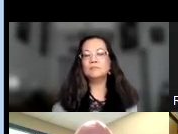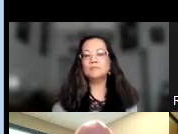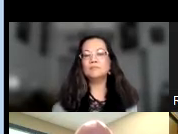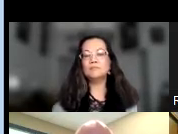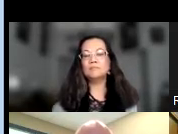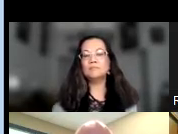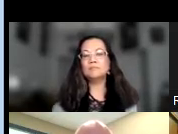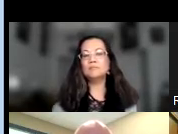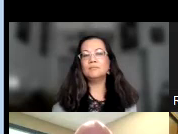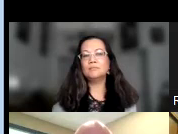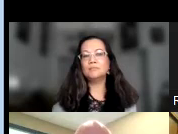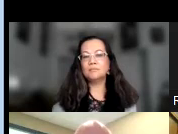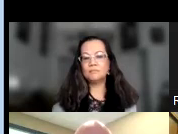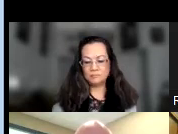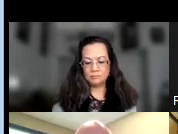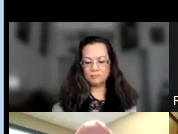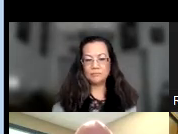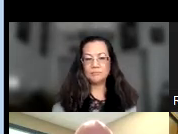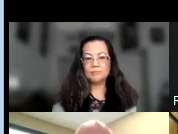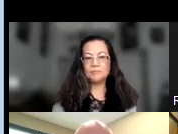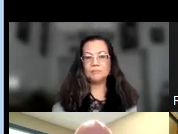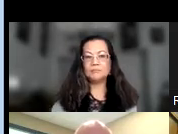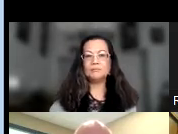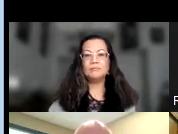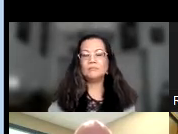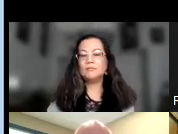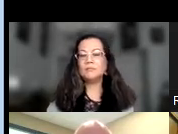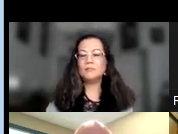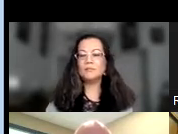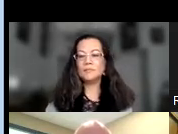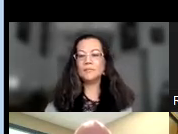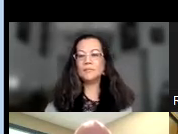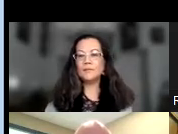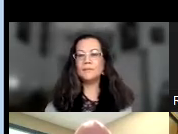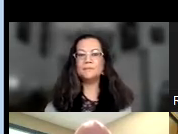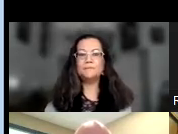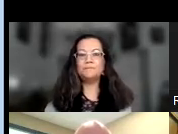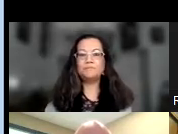Y uno de los metas primarias que se incluyen en cada